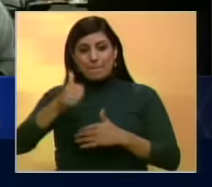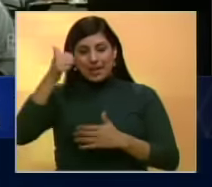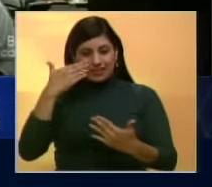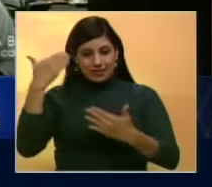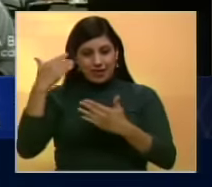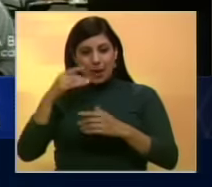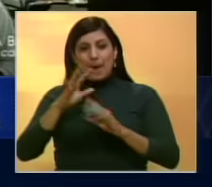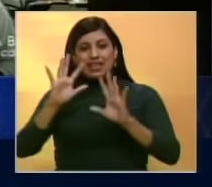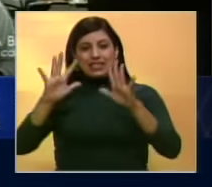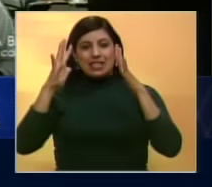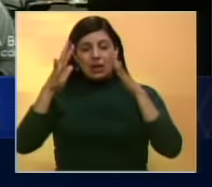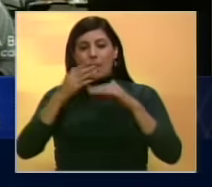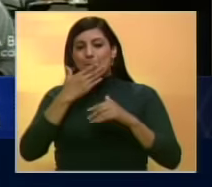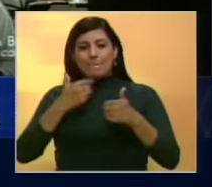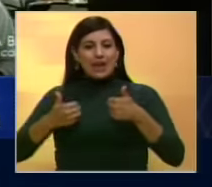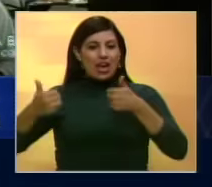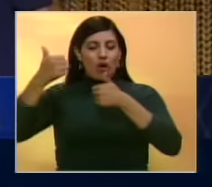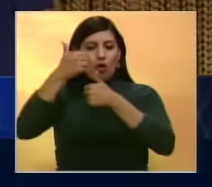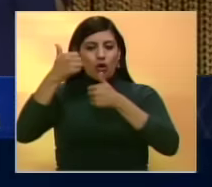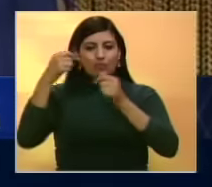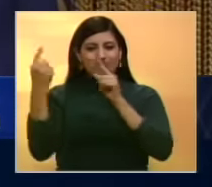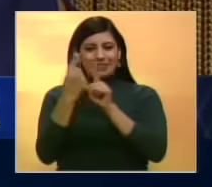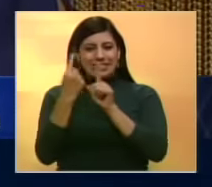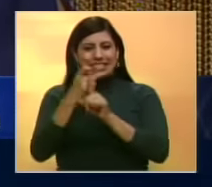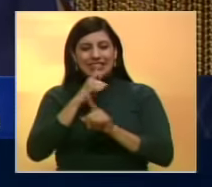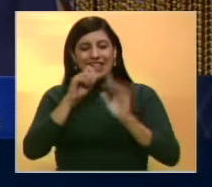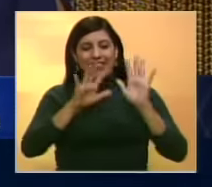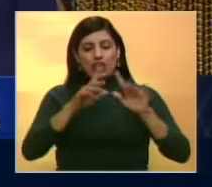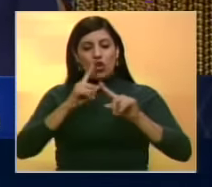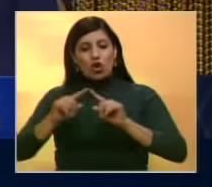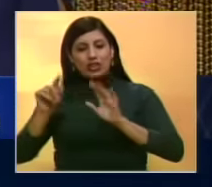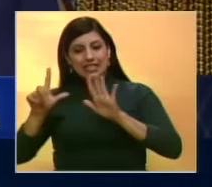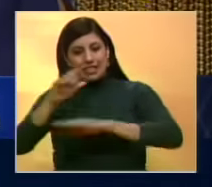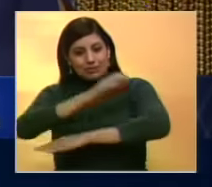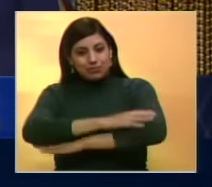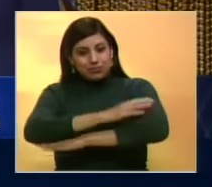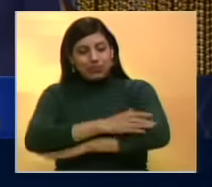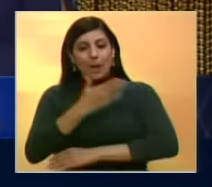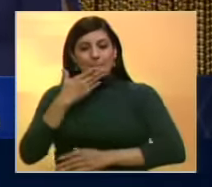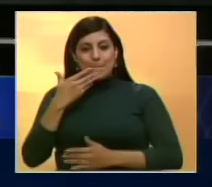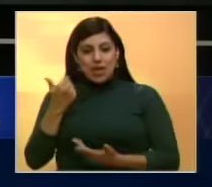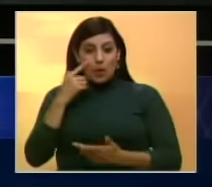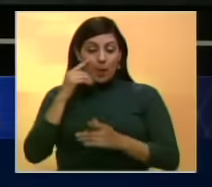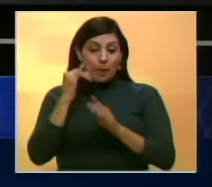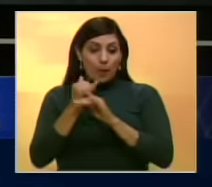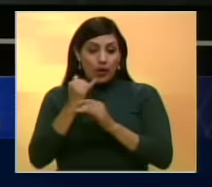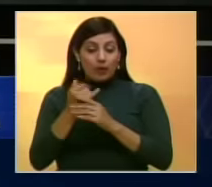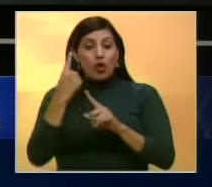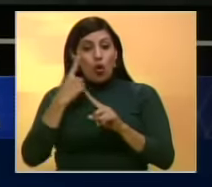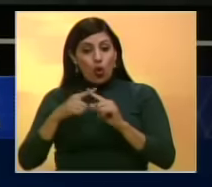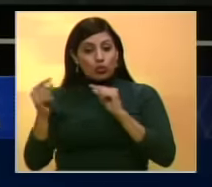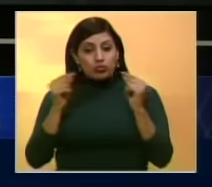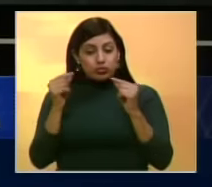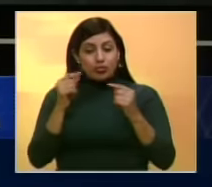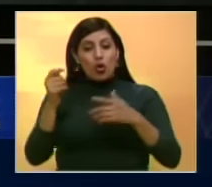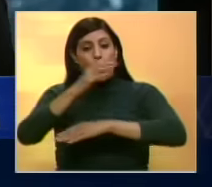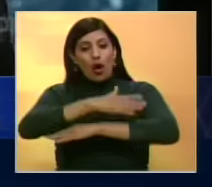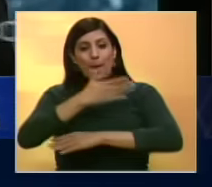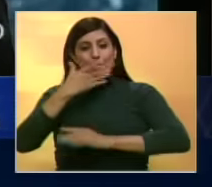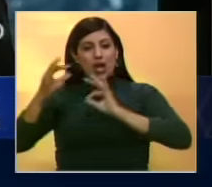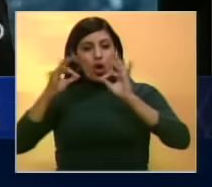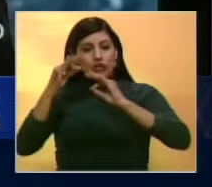misión rescate se perfilan como sus grandes rivales con 10 y siete nominaciones respectivamente se disputarán el Óscar al mejor